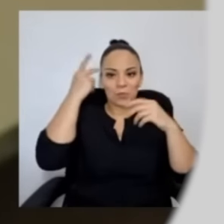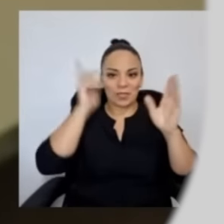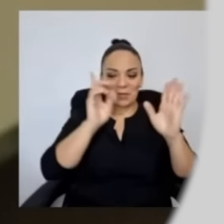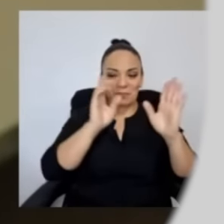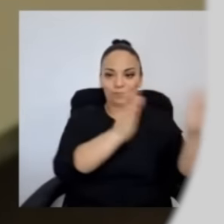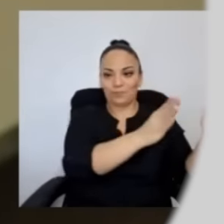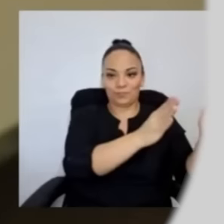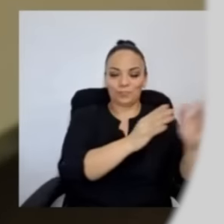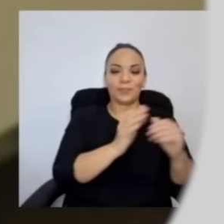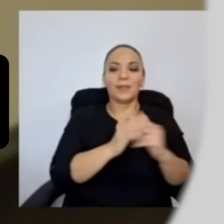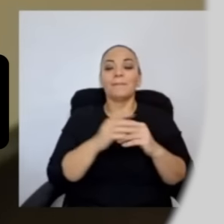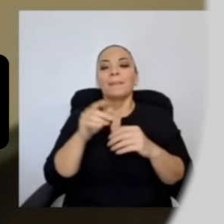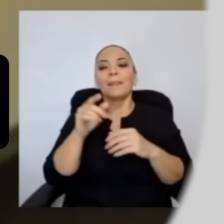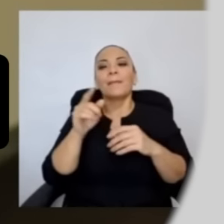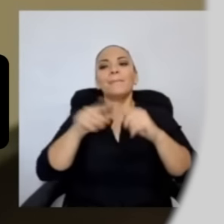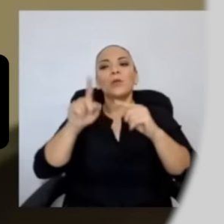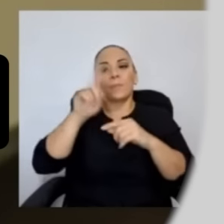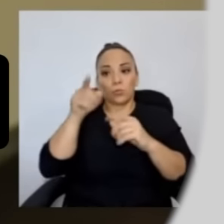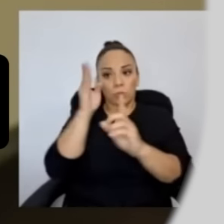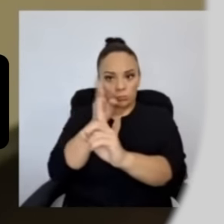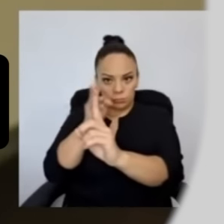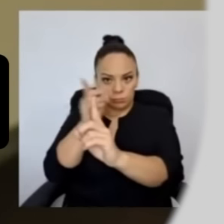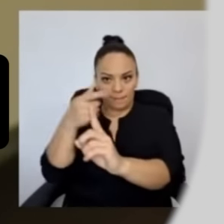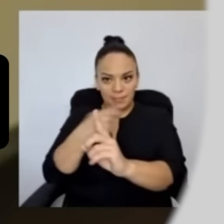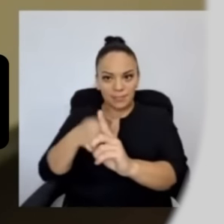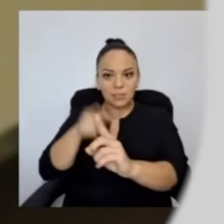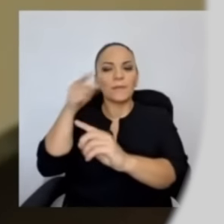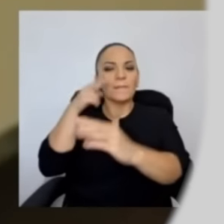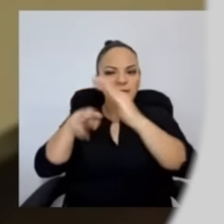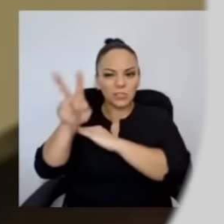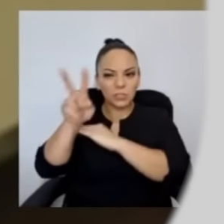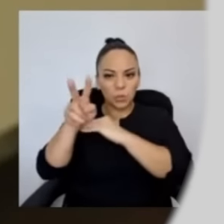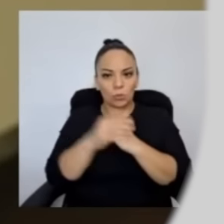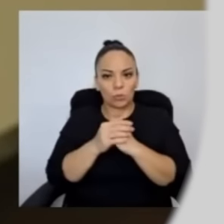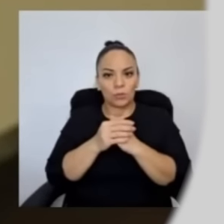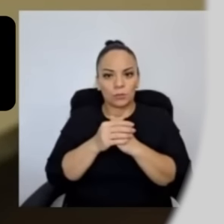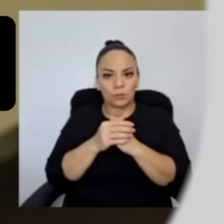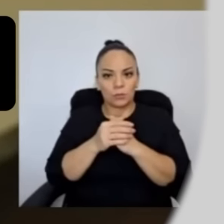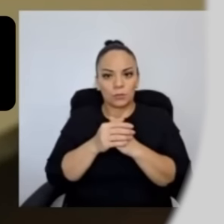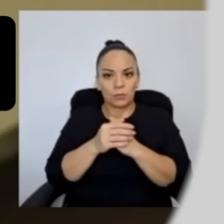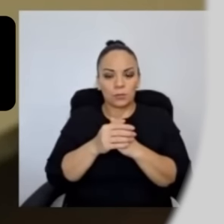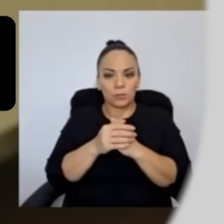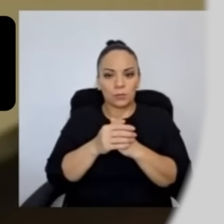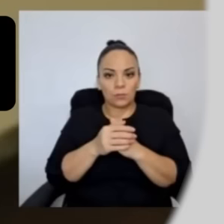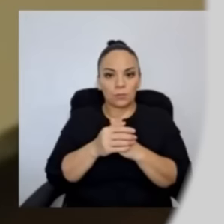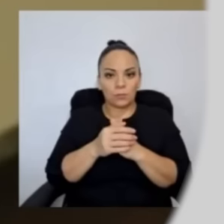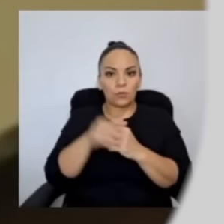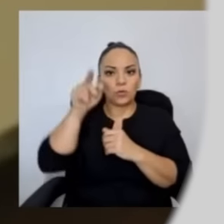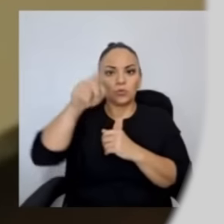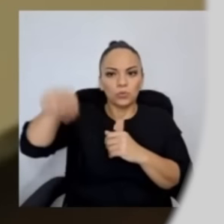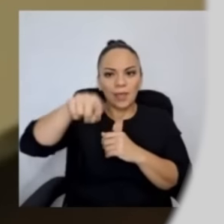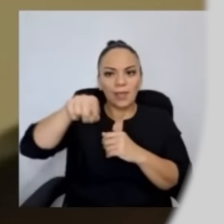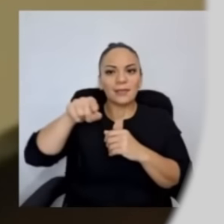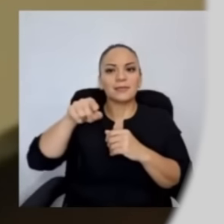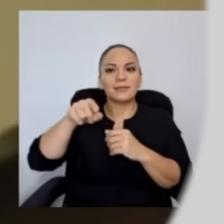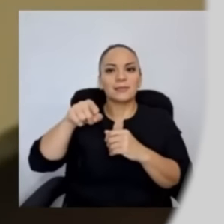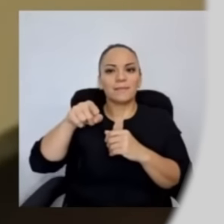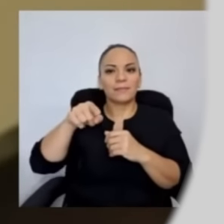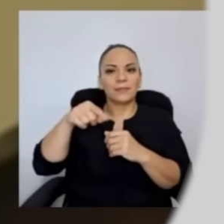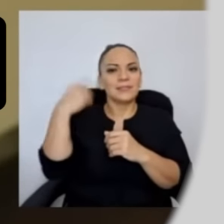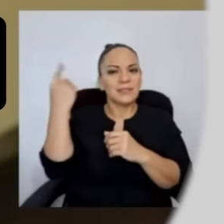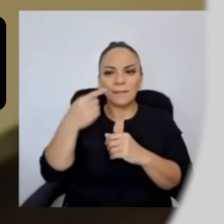usted, señor presidente, sobre? Porque usted un día sí y otro también, su gabinete, se quejan de los jueces, se